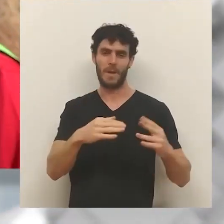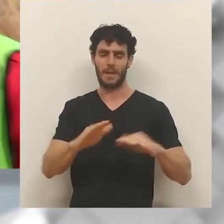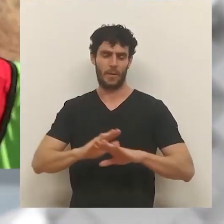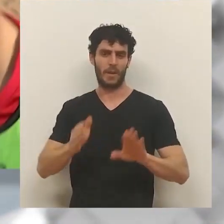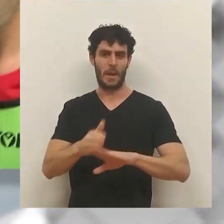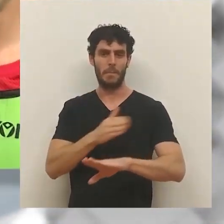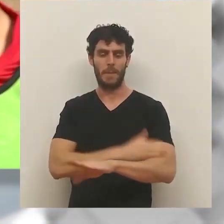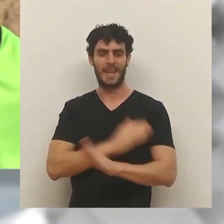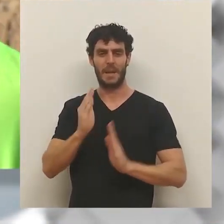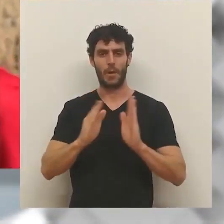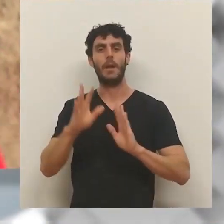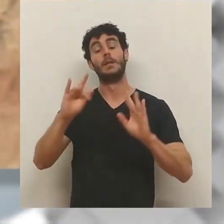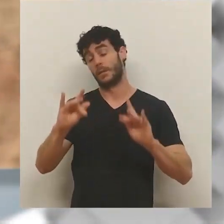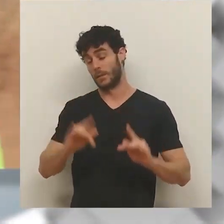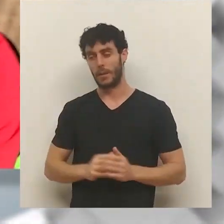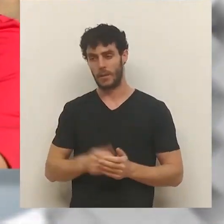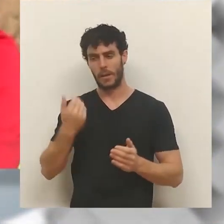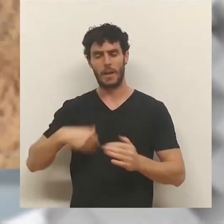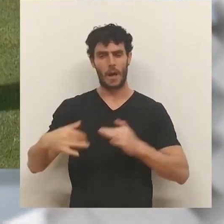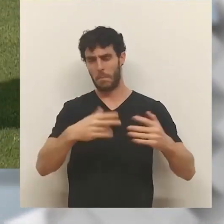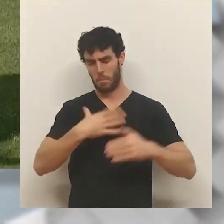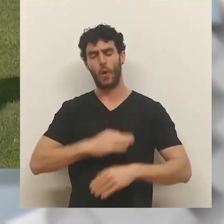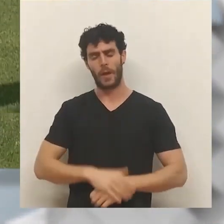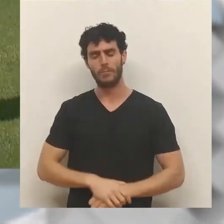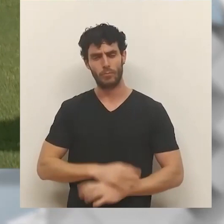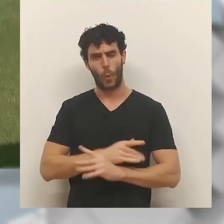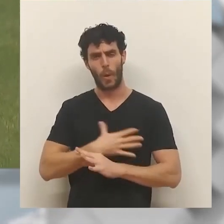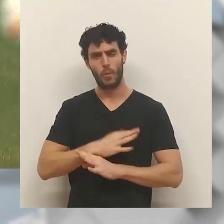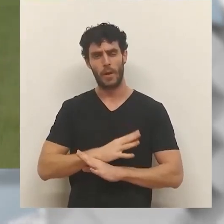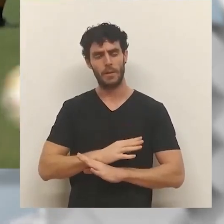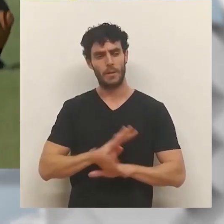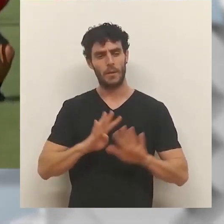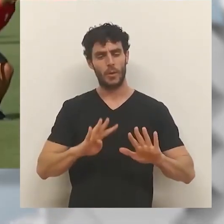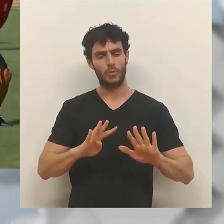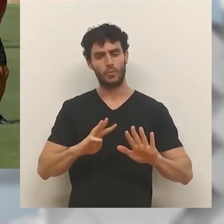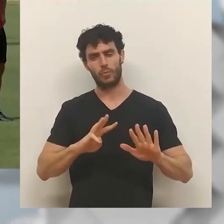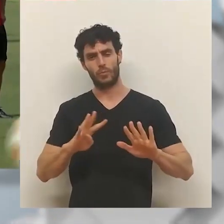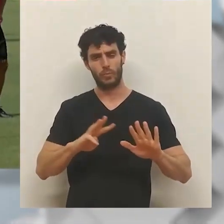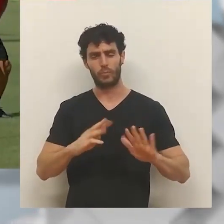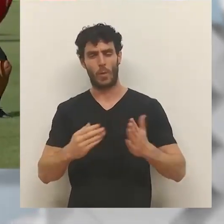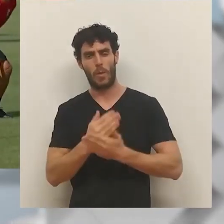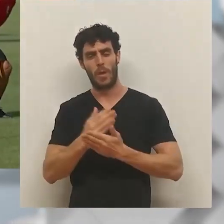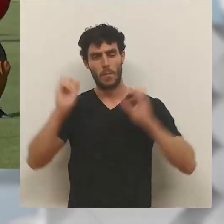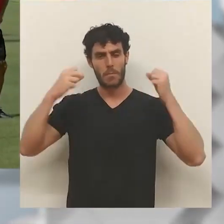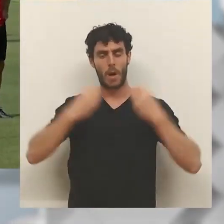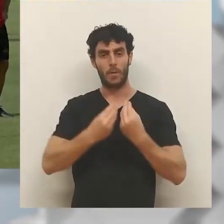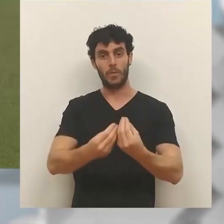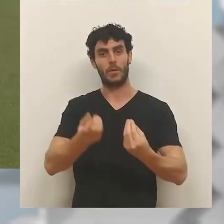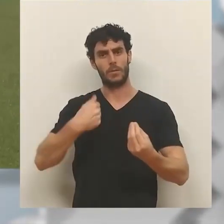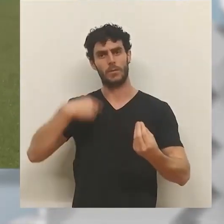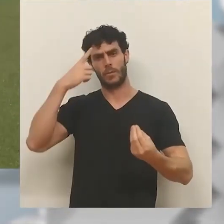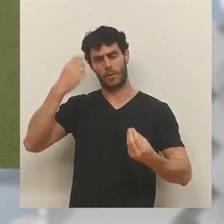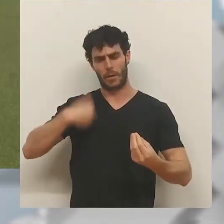participar en un par de encuentros de pretemporada. Sí, sí, sí, está para jugar. lleva entrenando 8 o 9 días